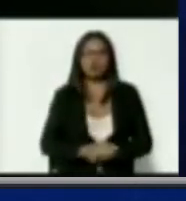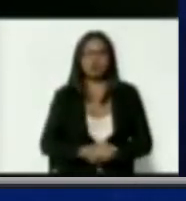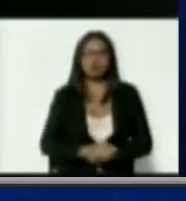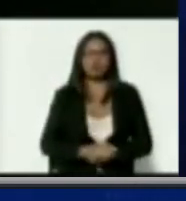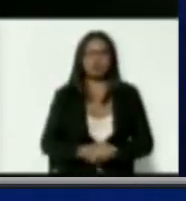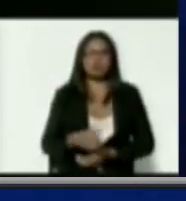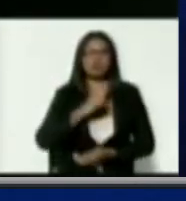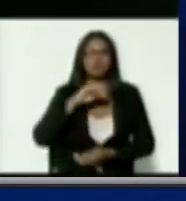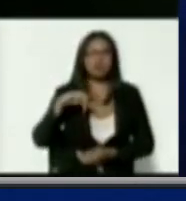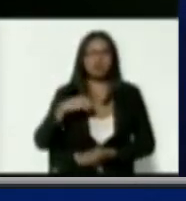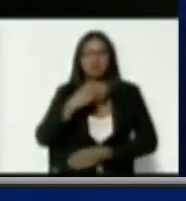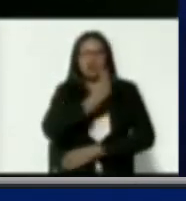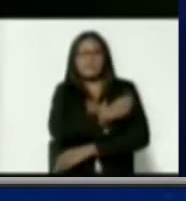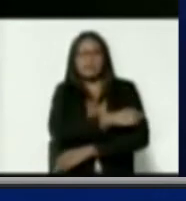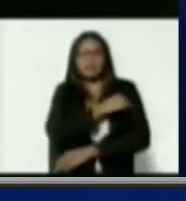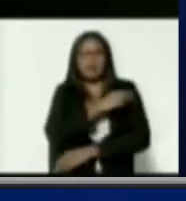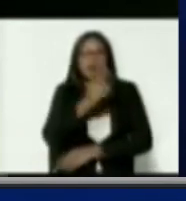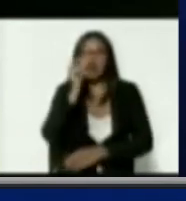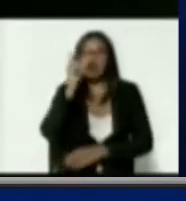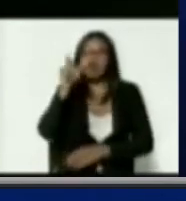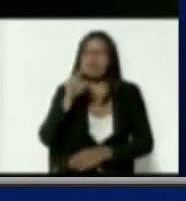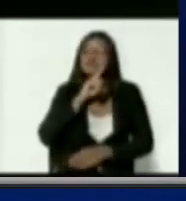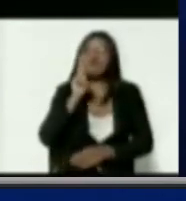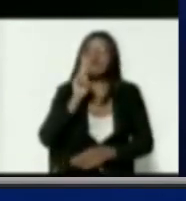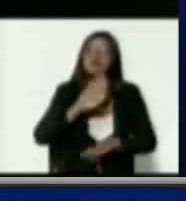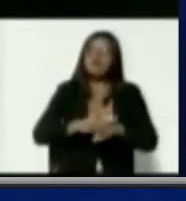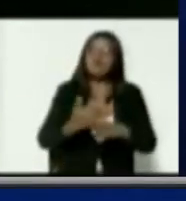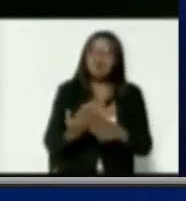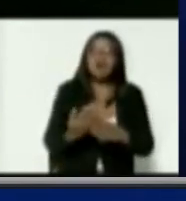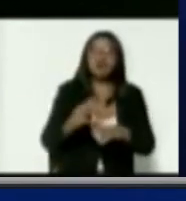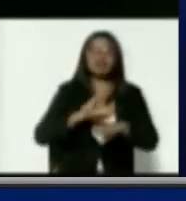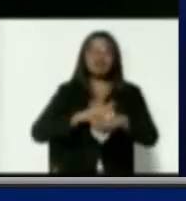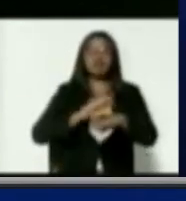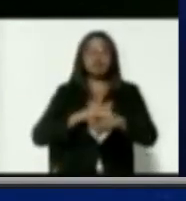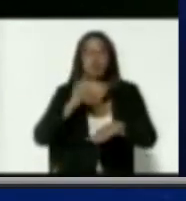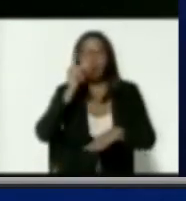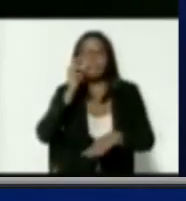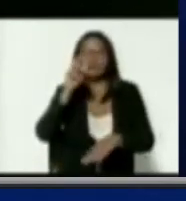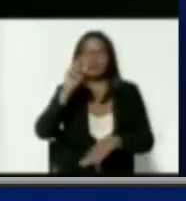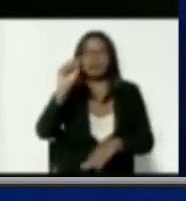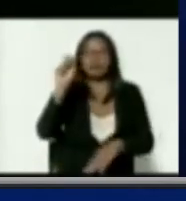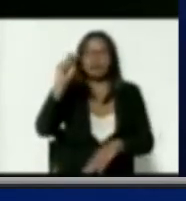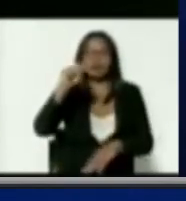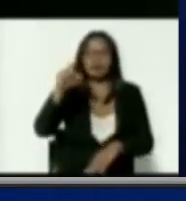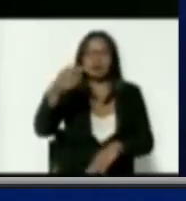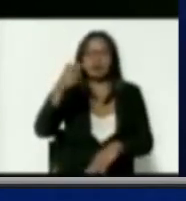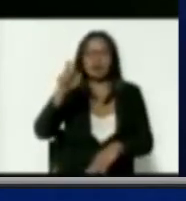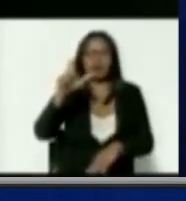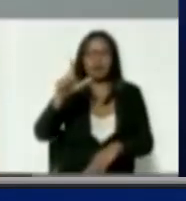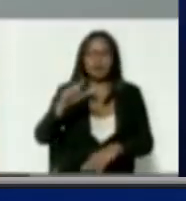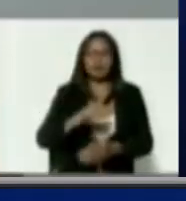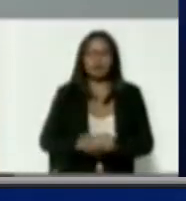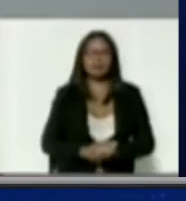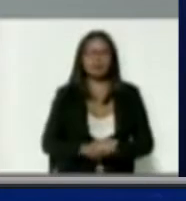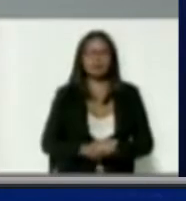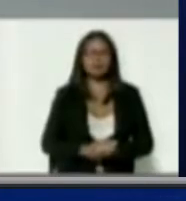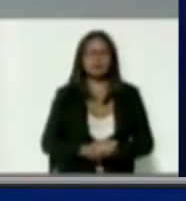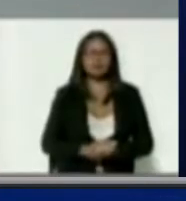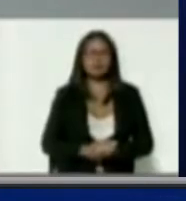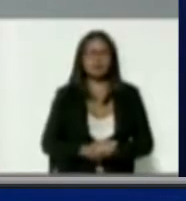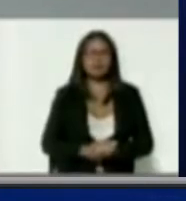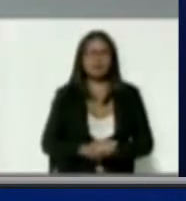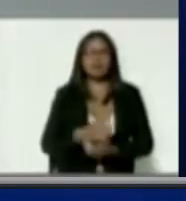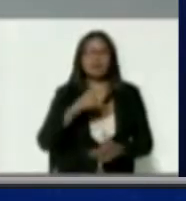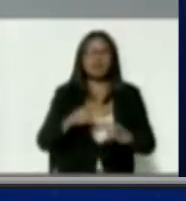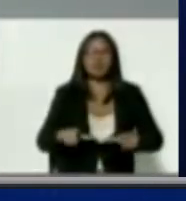factor que rige o el factor rector de la salud en Venezuela entienda que organizando un plan